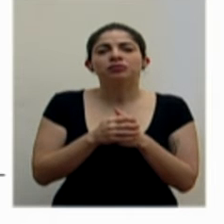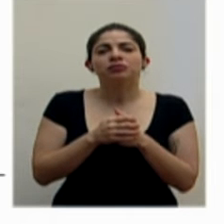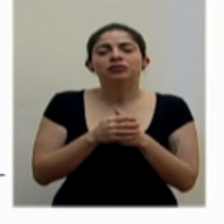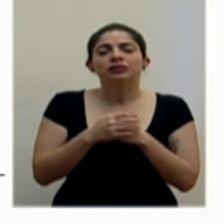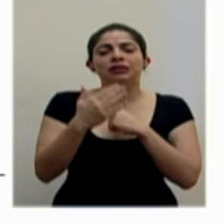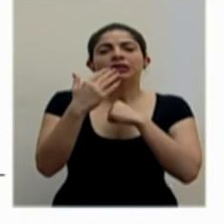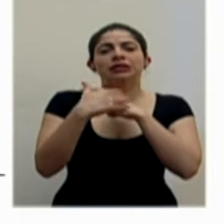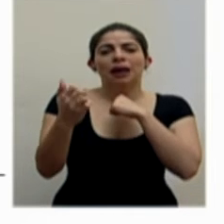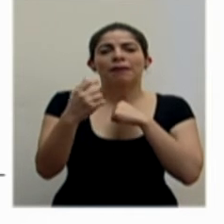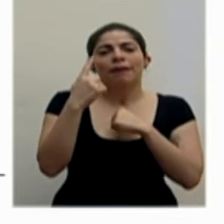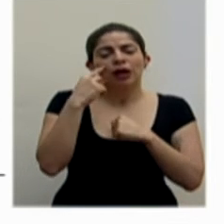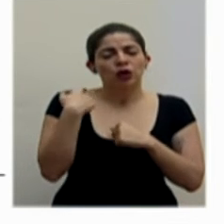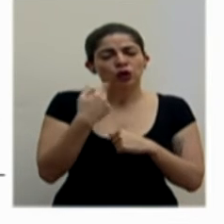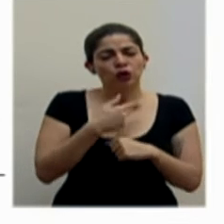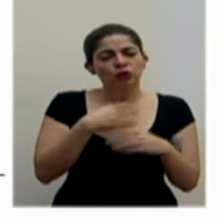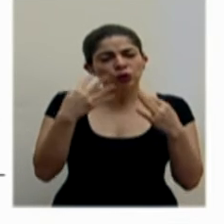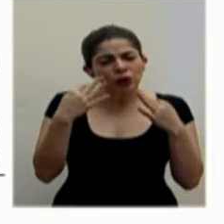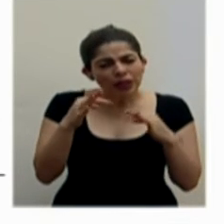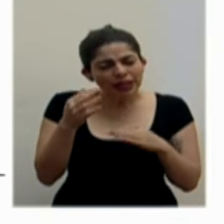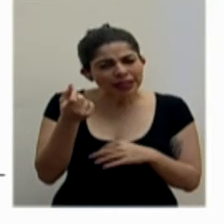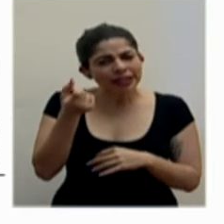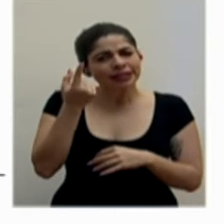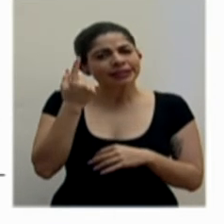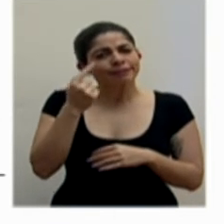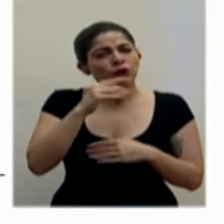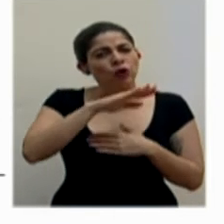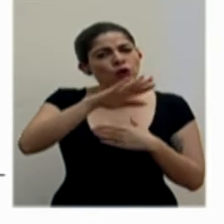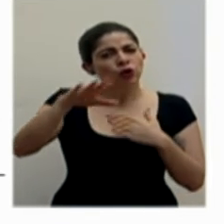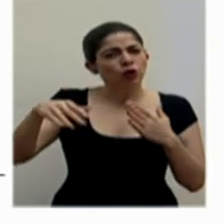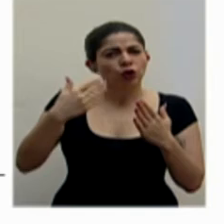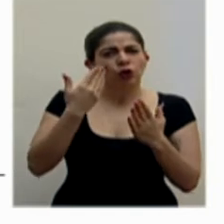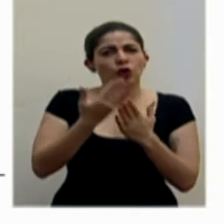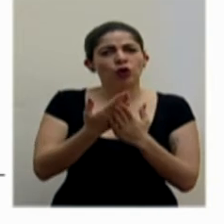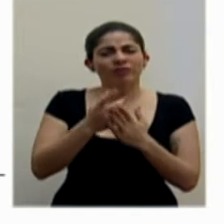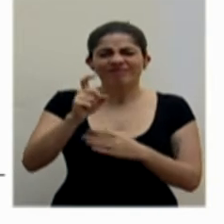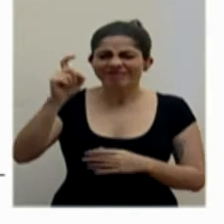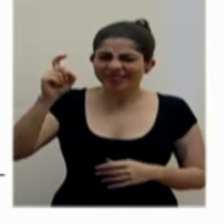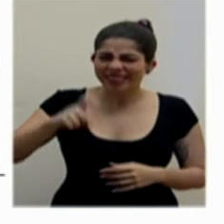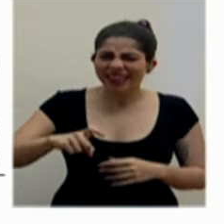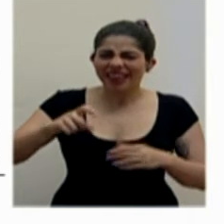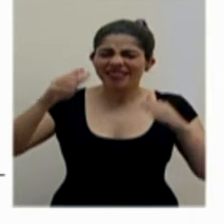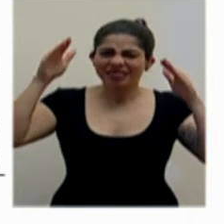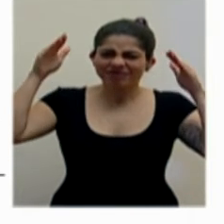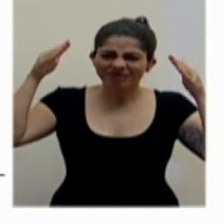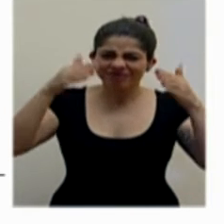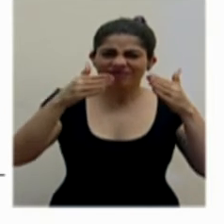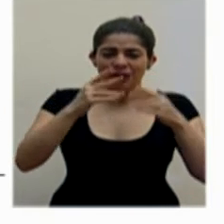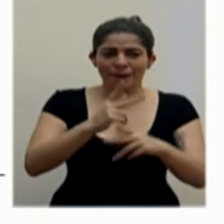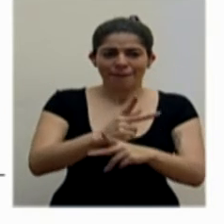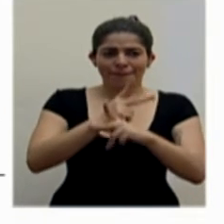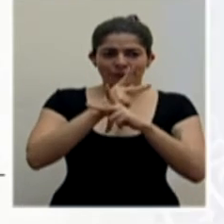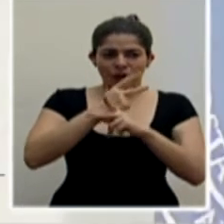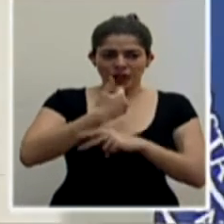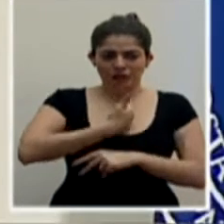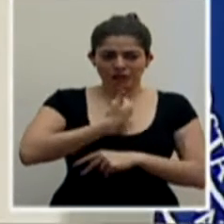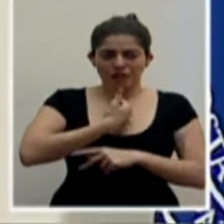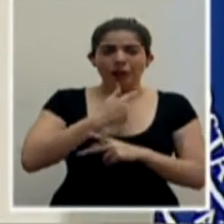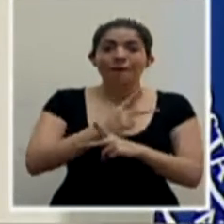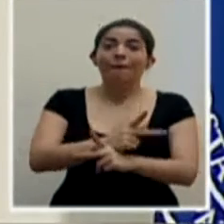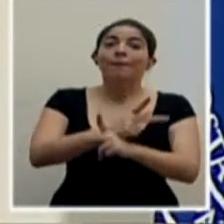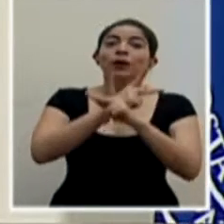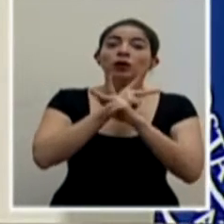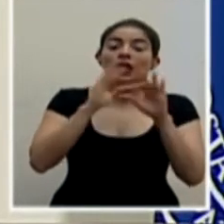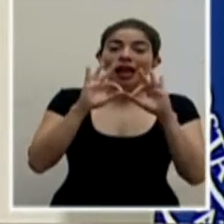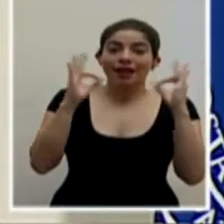a tratar de atender es que todos debemos de enfocarnos en protegernos a nosotros, proteger a